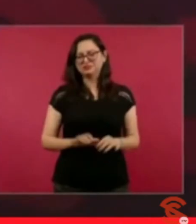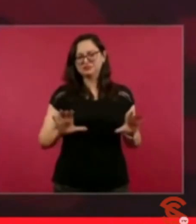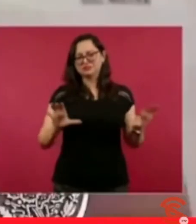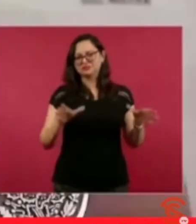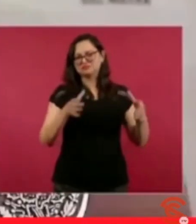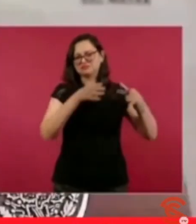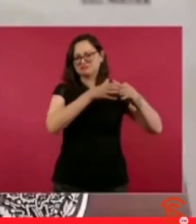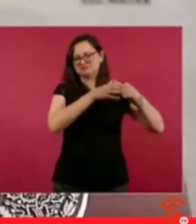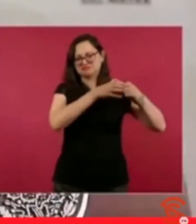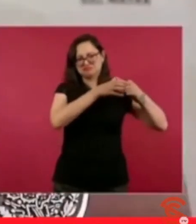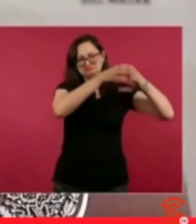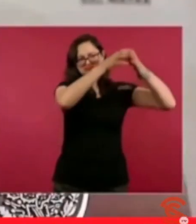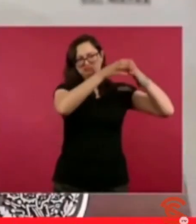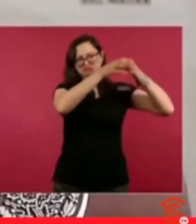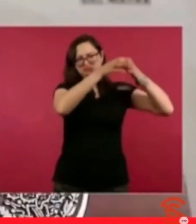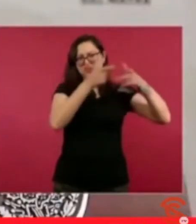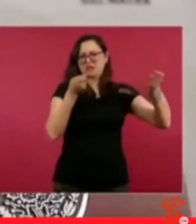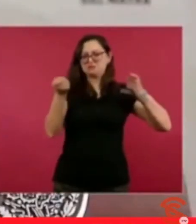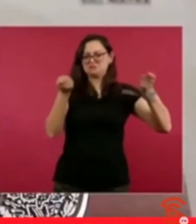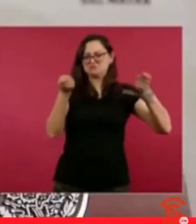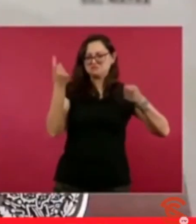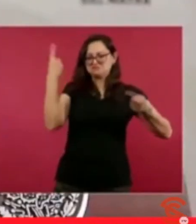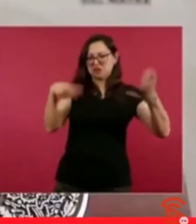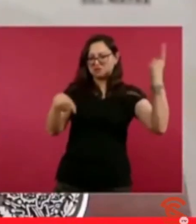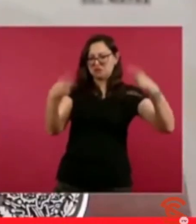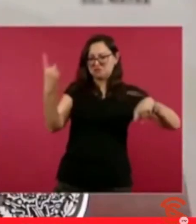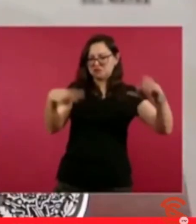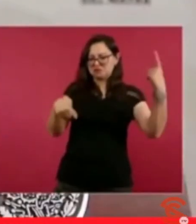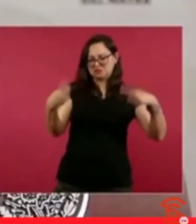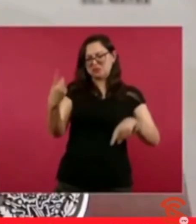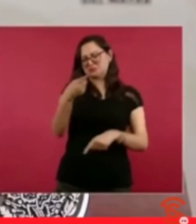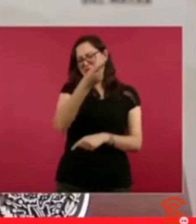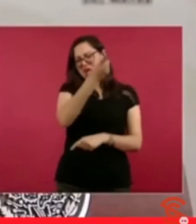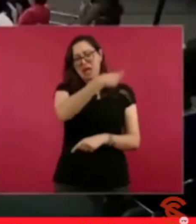el Proceso, como los de arriba, los jefes.